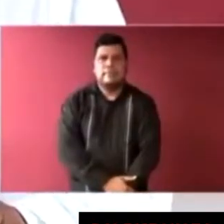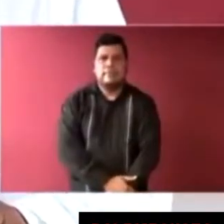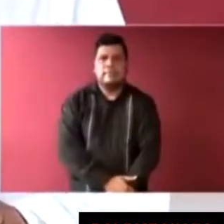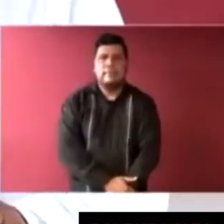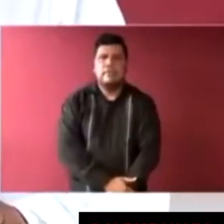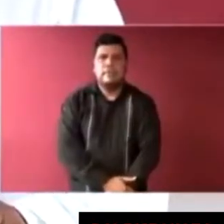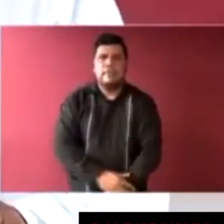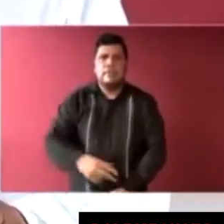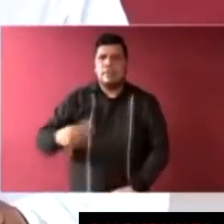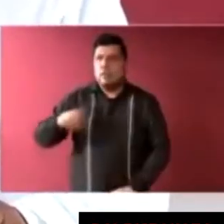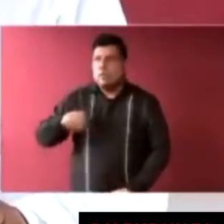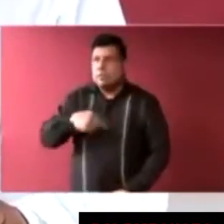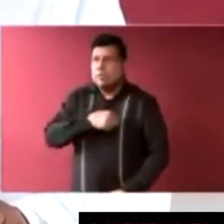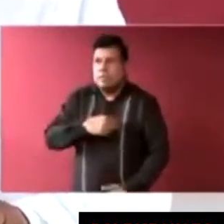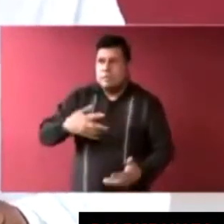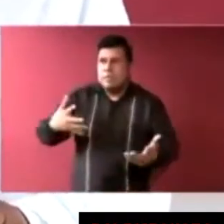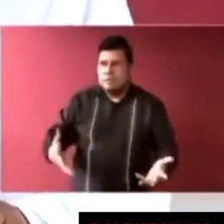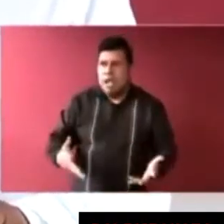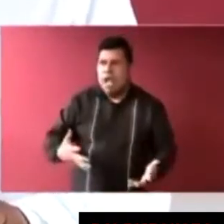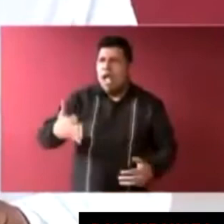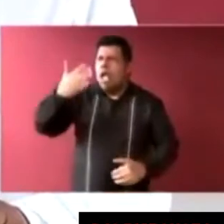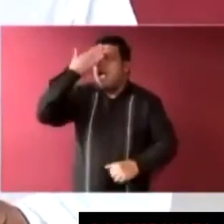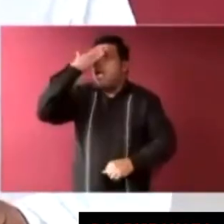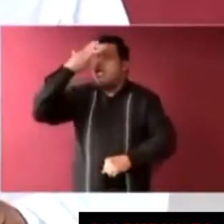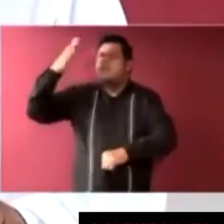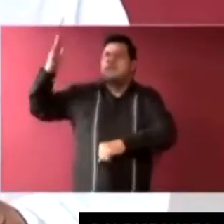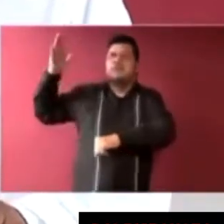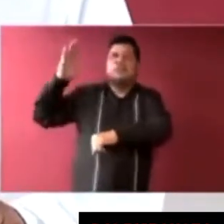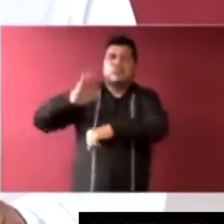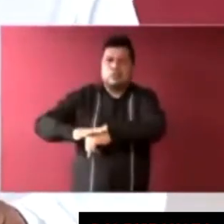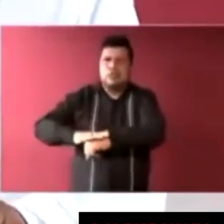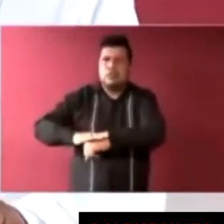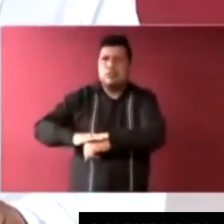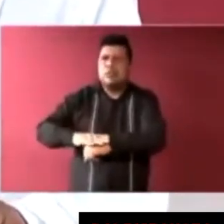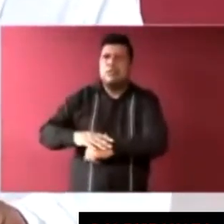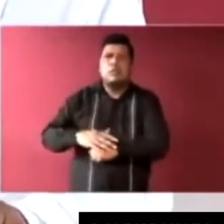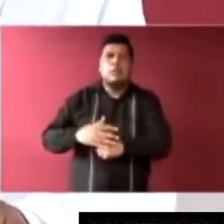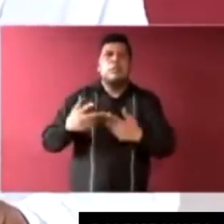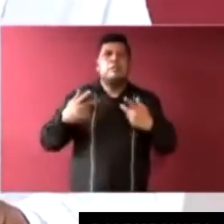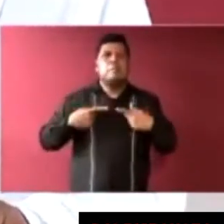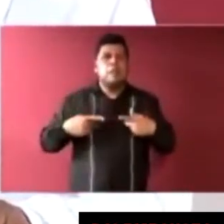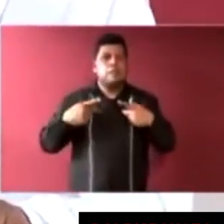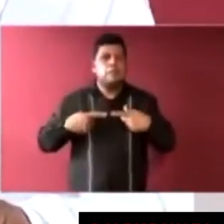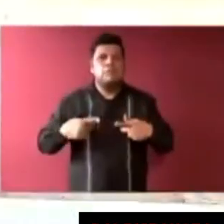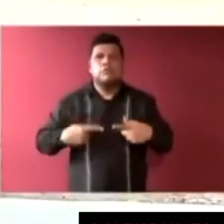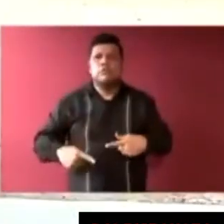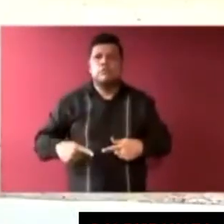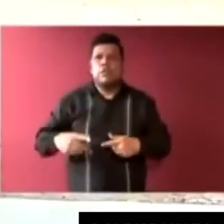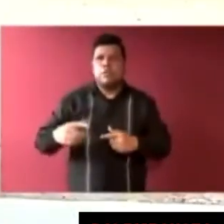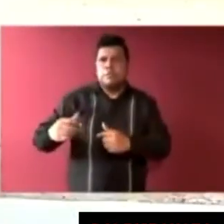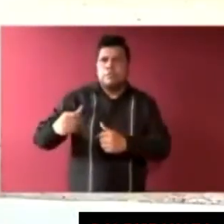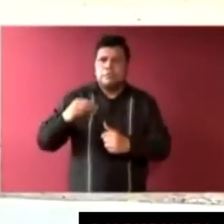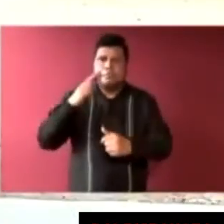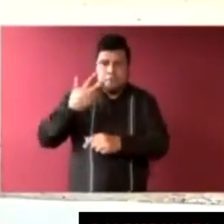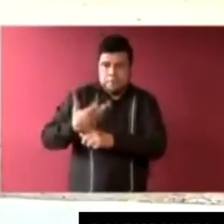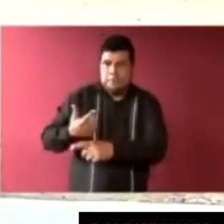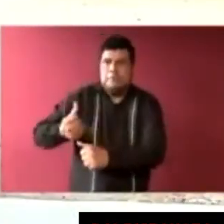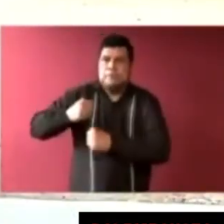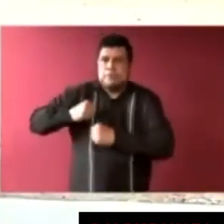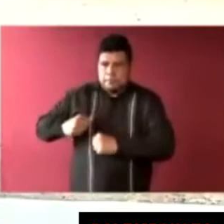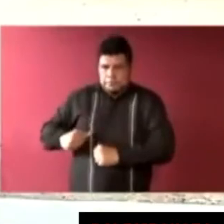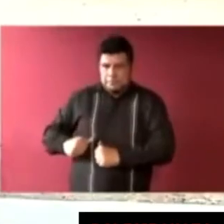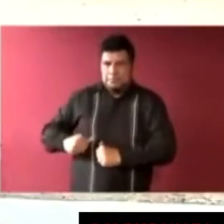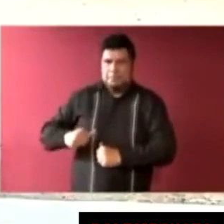No debe de olvidarse, el poder solo tiene sentido y